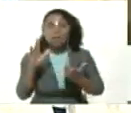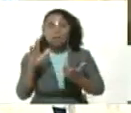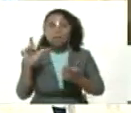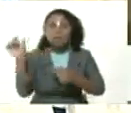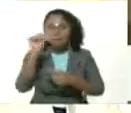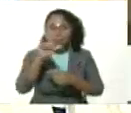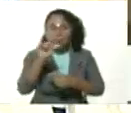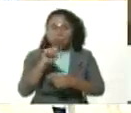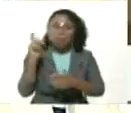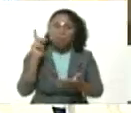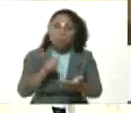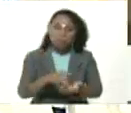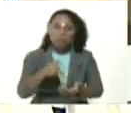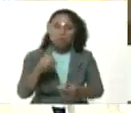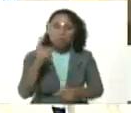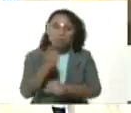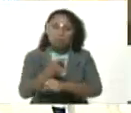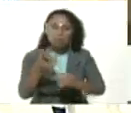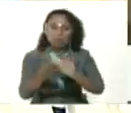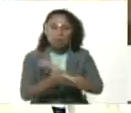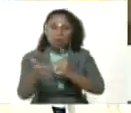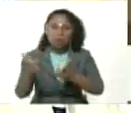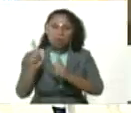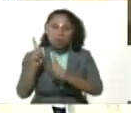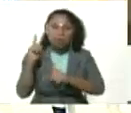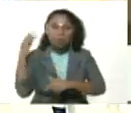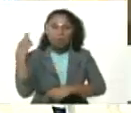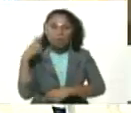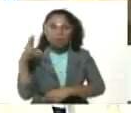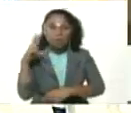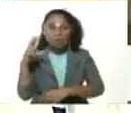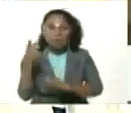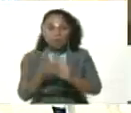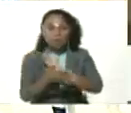llegando esta autoridad religiosa